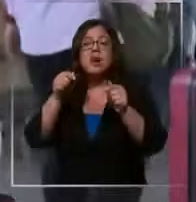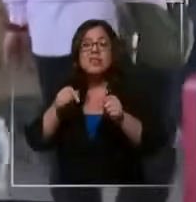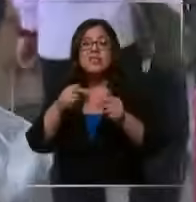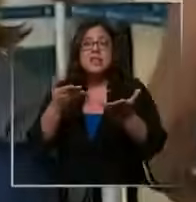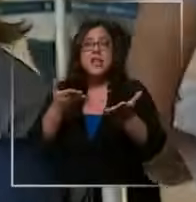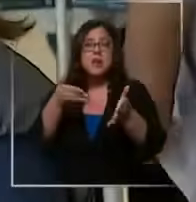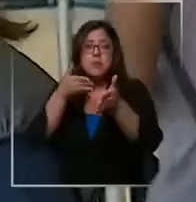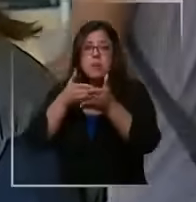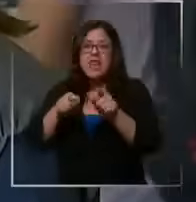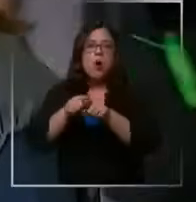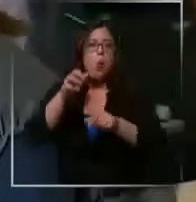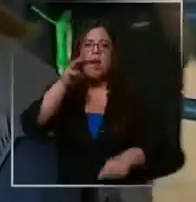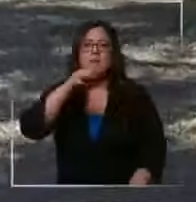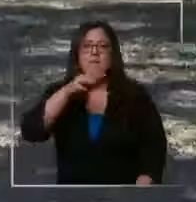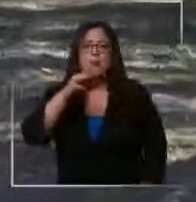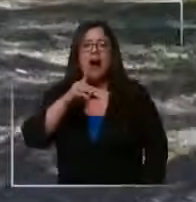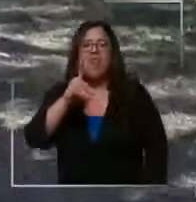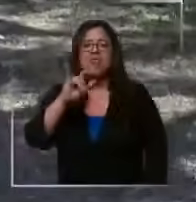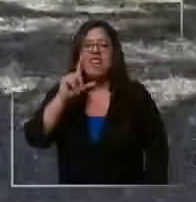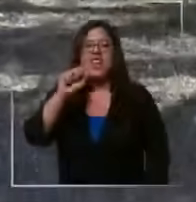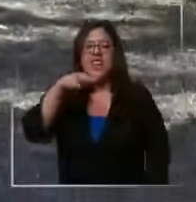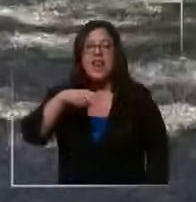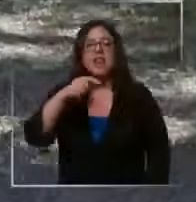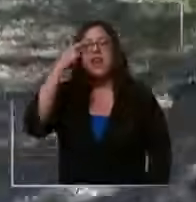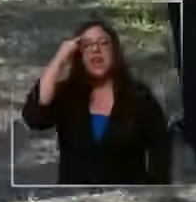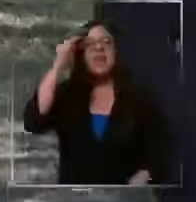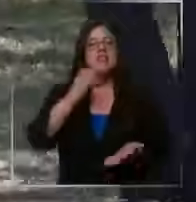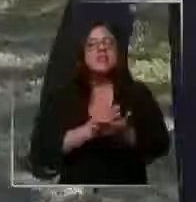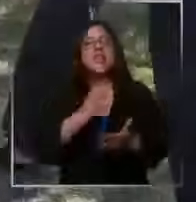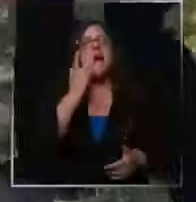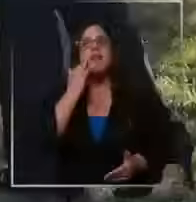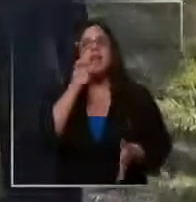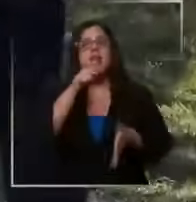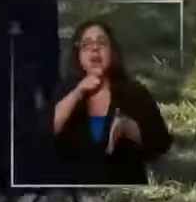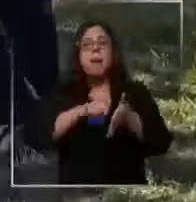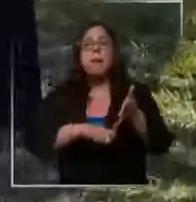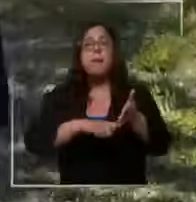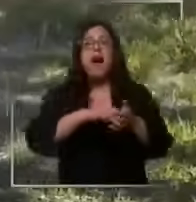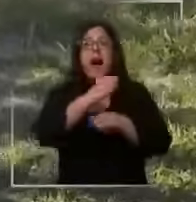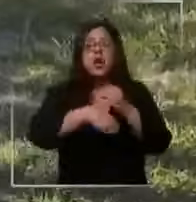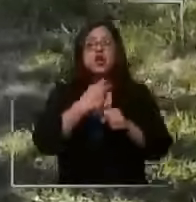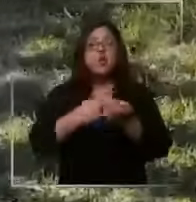impedimento para que la madre de Dylan decidiera en abril de 2021